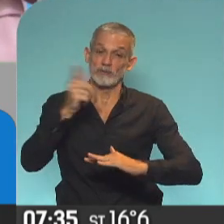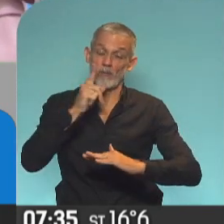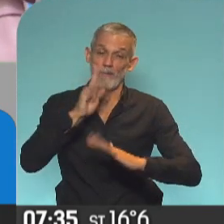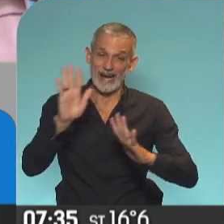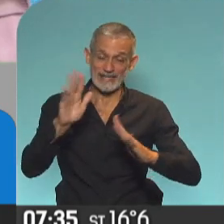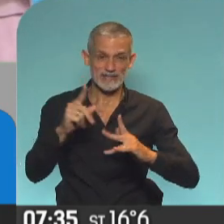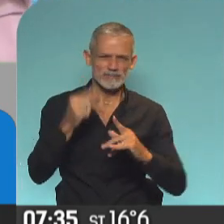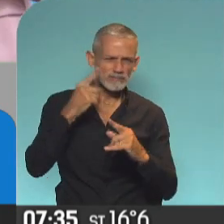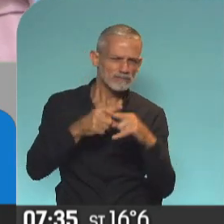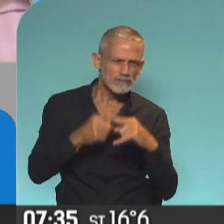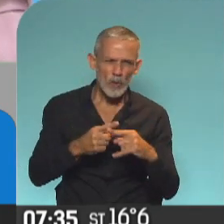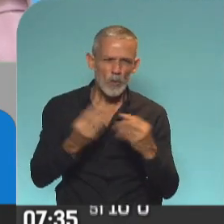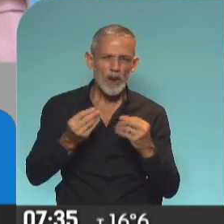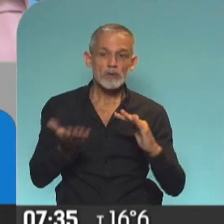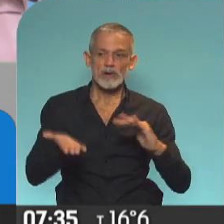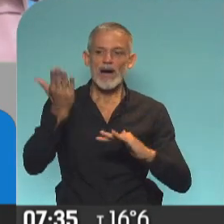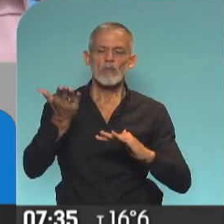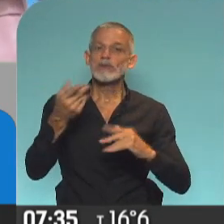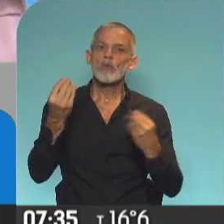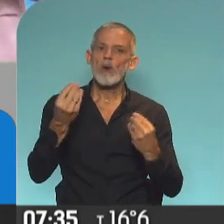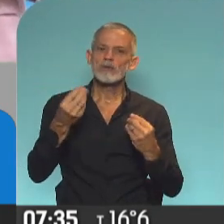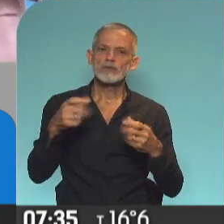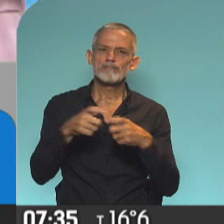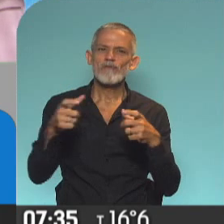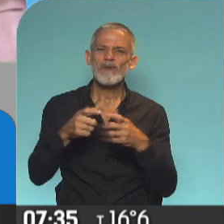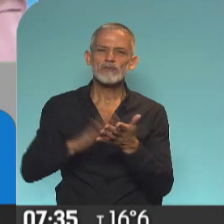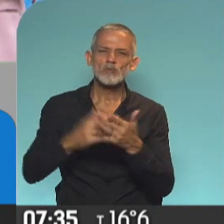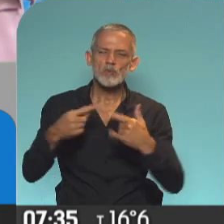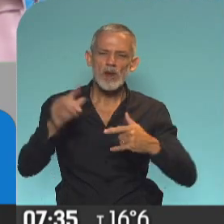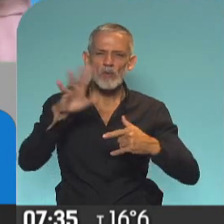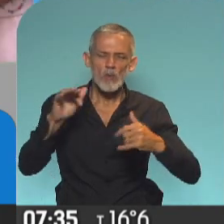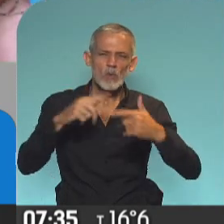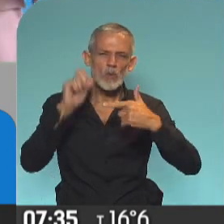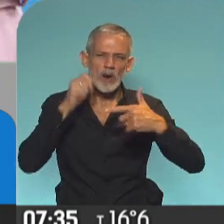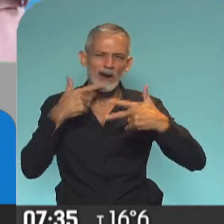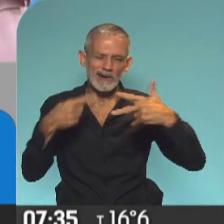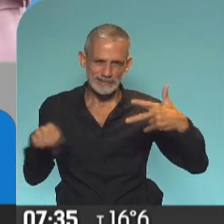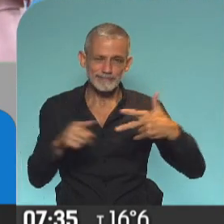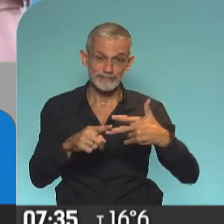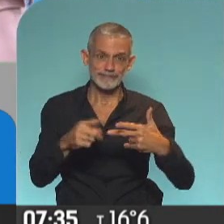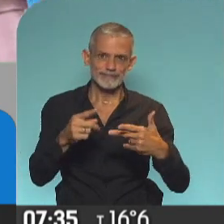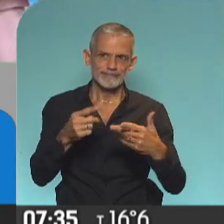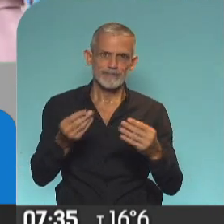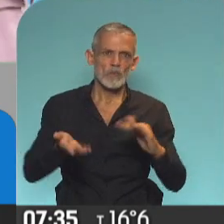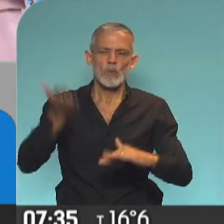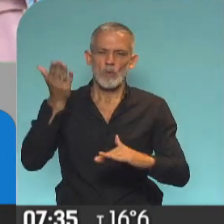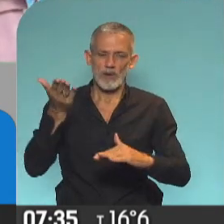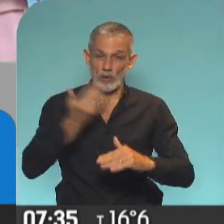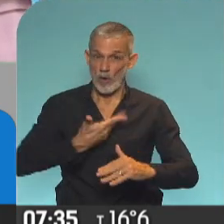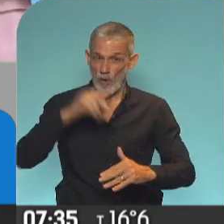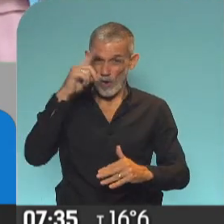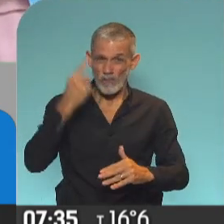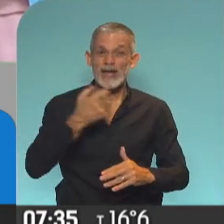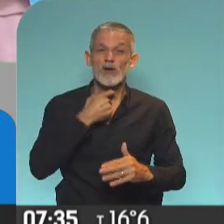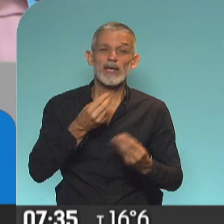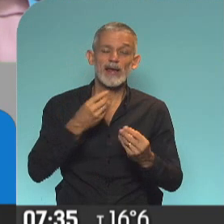delineando en estos días es cuánto va a ser efectivamente ese aumento en un contexto, Vero, de que venimos hablando de que el gobierno quiere